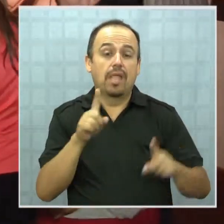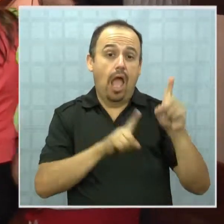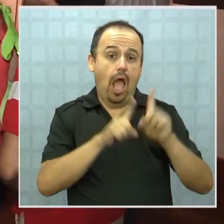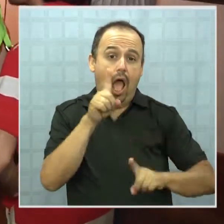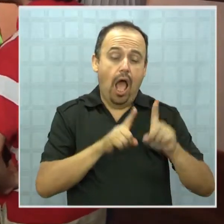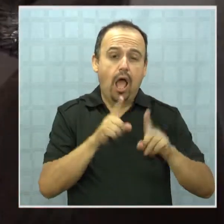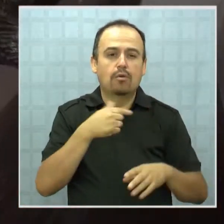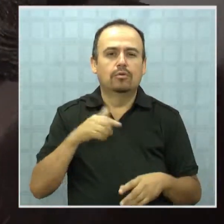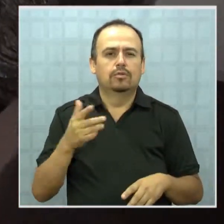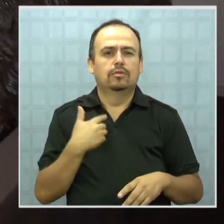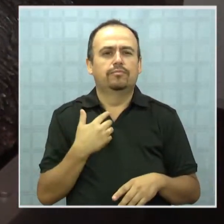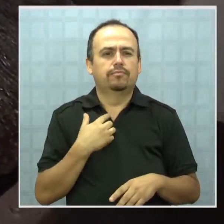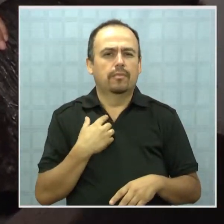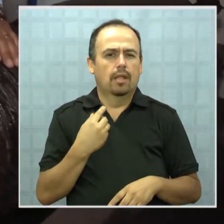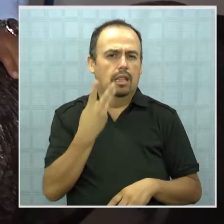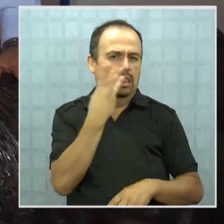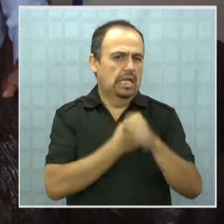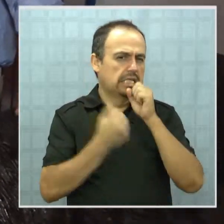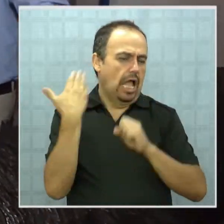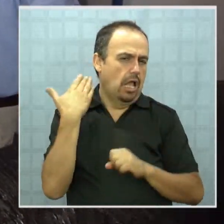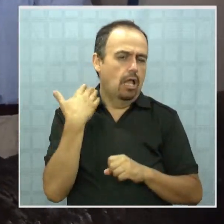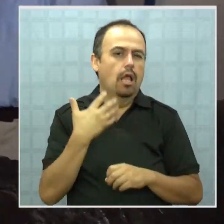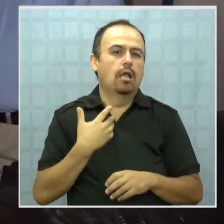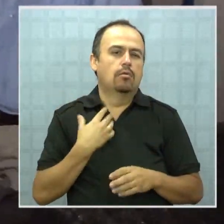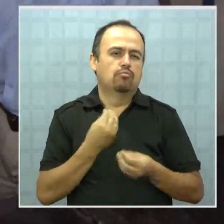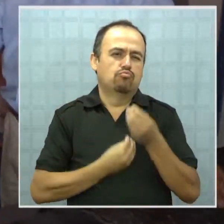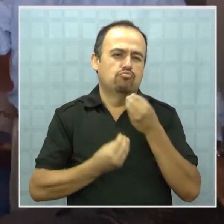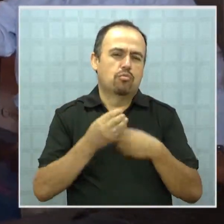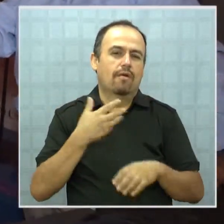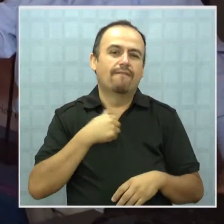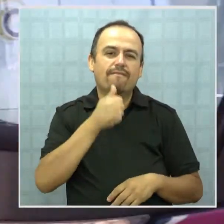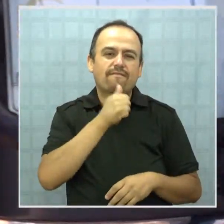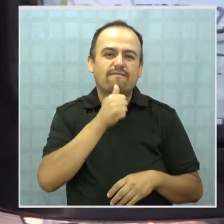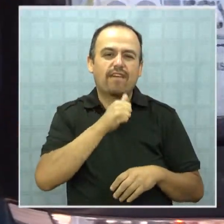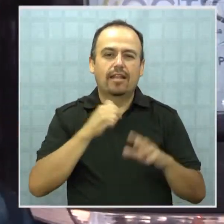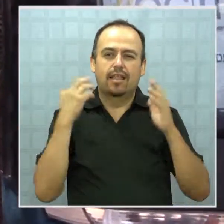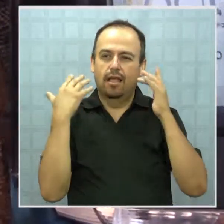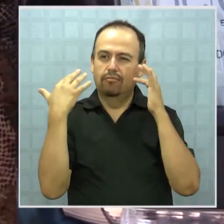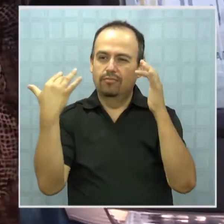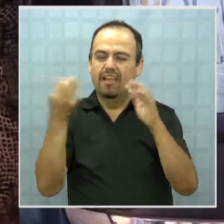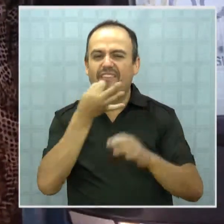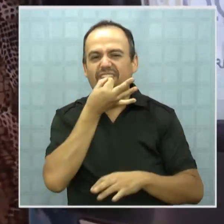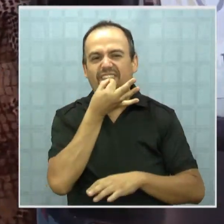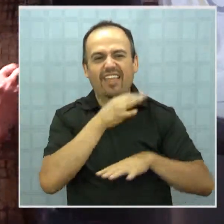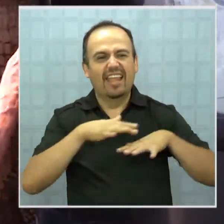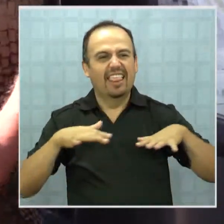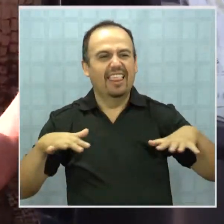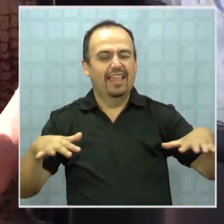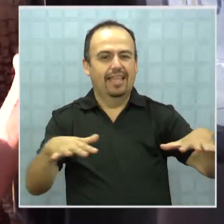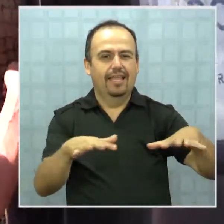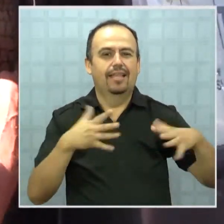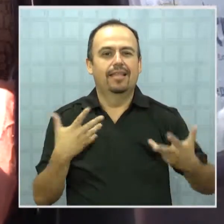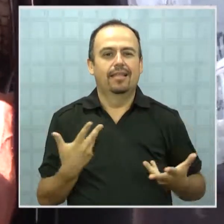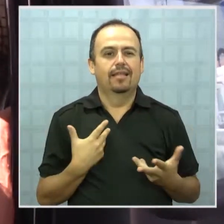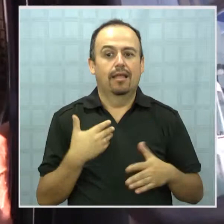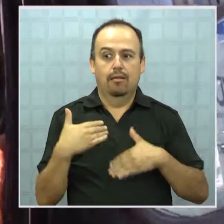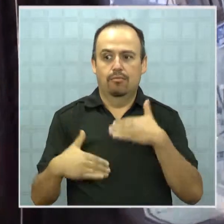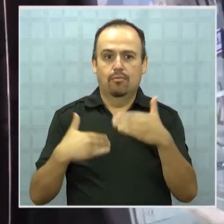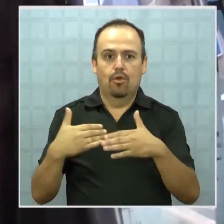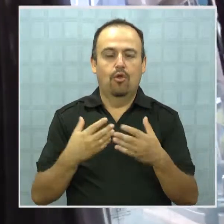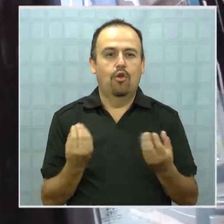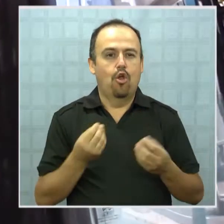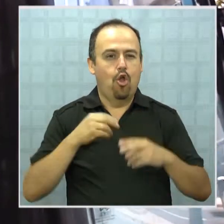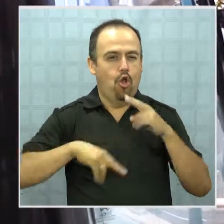haber estado hace sólo tres años y otros hacen notar la falta de vegetación advierte por ejemplo que había mucho progreso sobre todo en la parte de